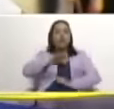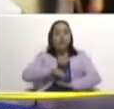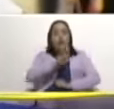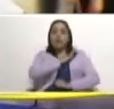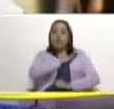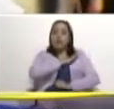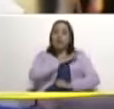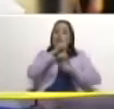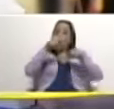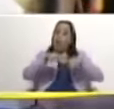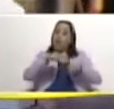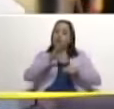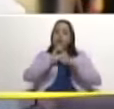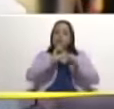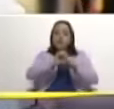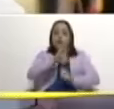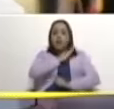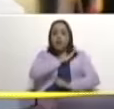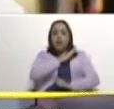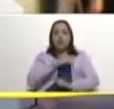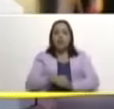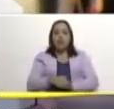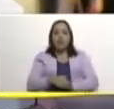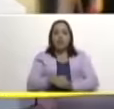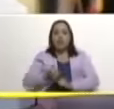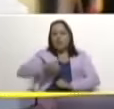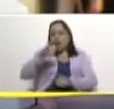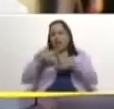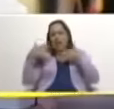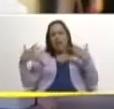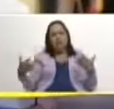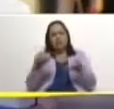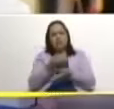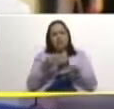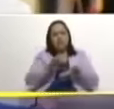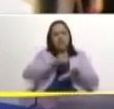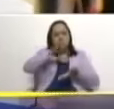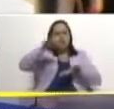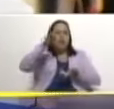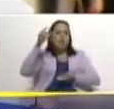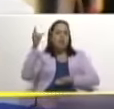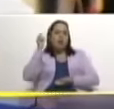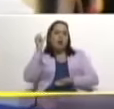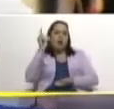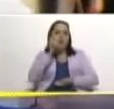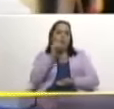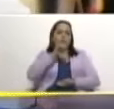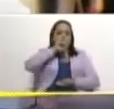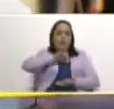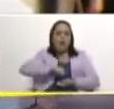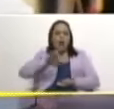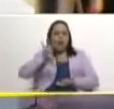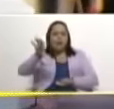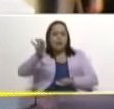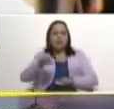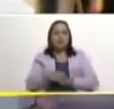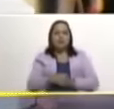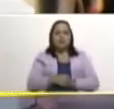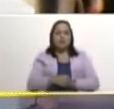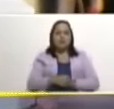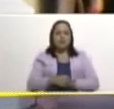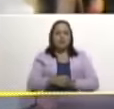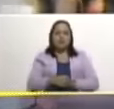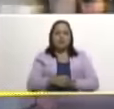tiene, es la inmensa riqueza espiritual de sus hombres patriotas, de sus mujeres patriotas, de